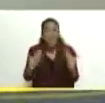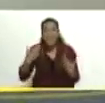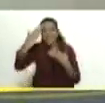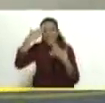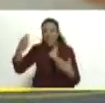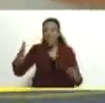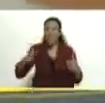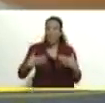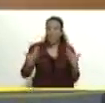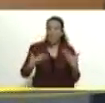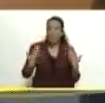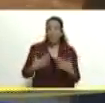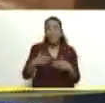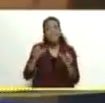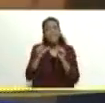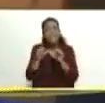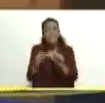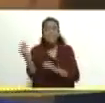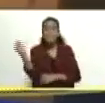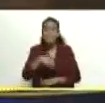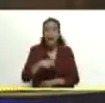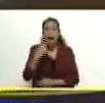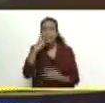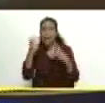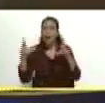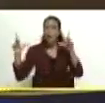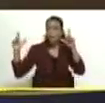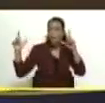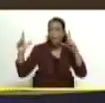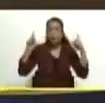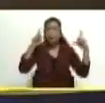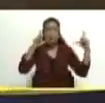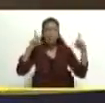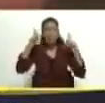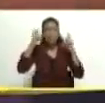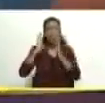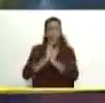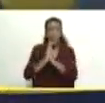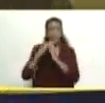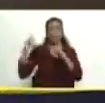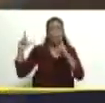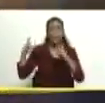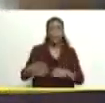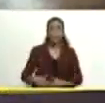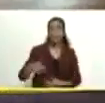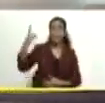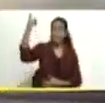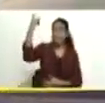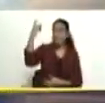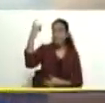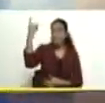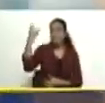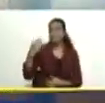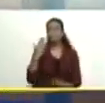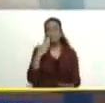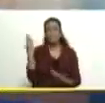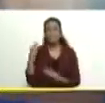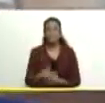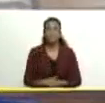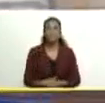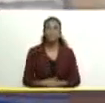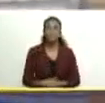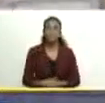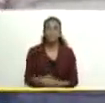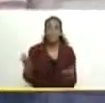saludado. Seguimos el recorrido, una foto aquí, ¿vale? Una foto, un selfie, vengan para acá, pues,